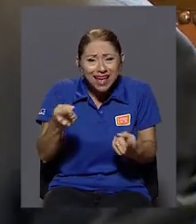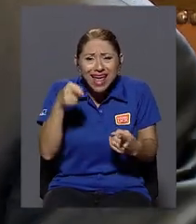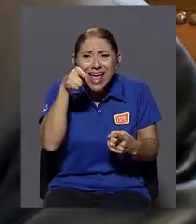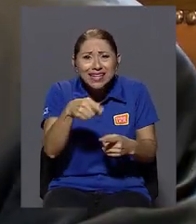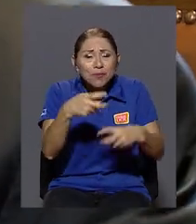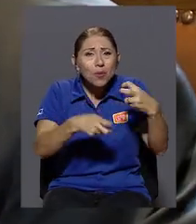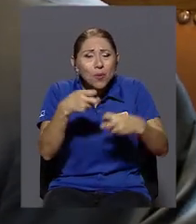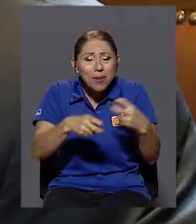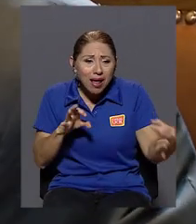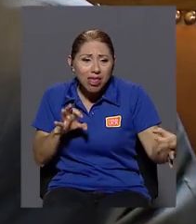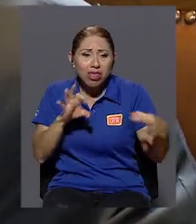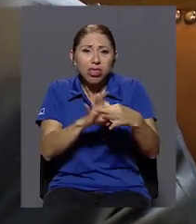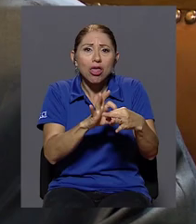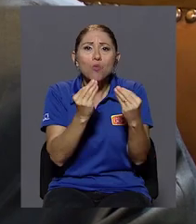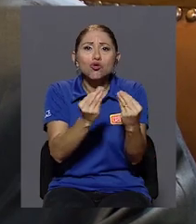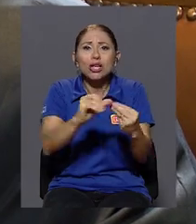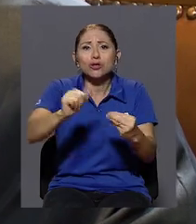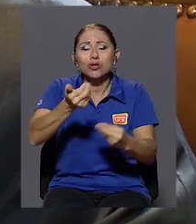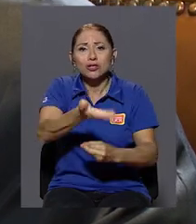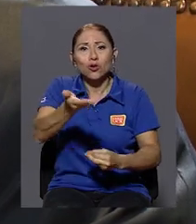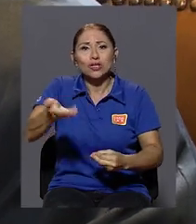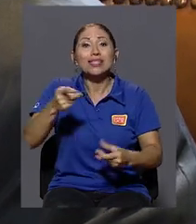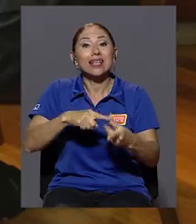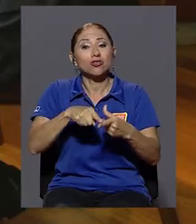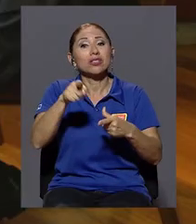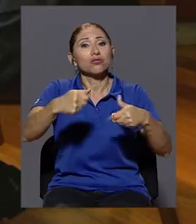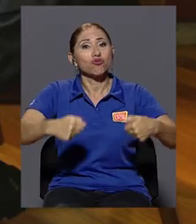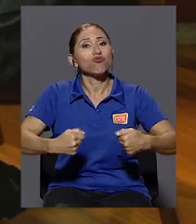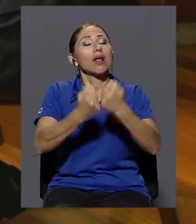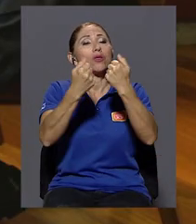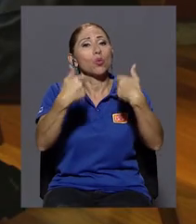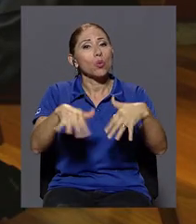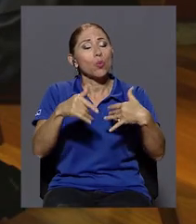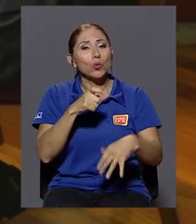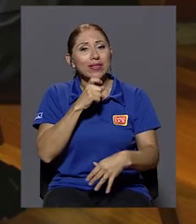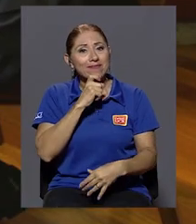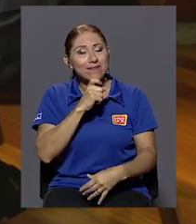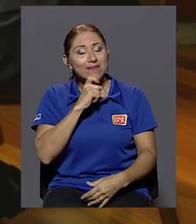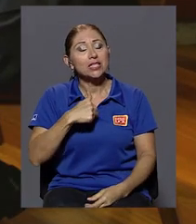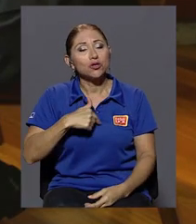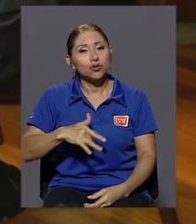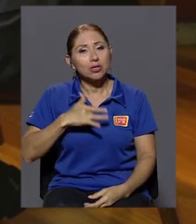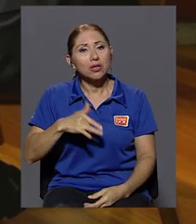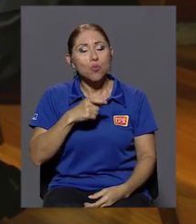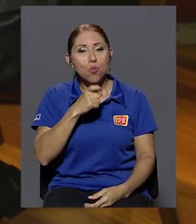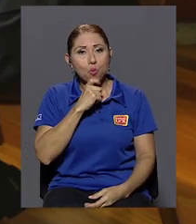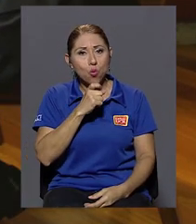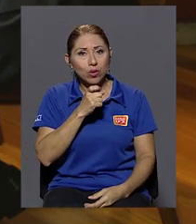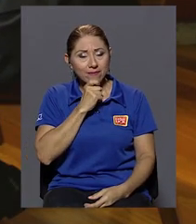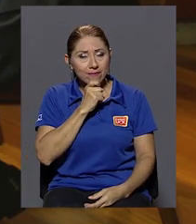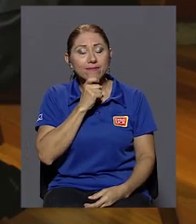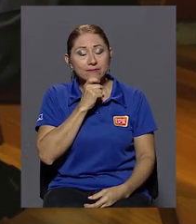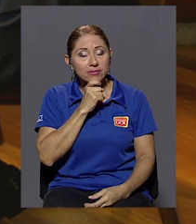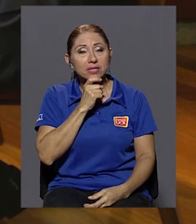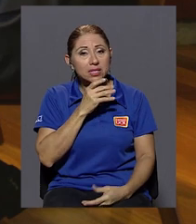de muchas otras cosas. Entonces, ahí hay un reto fundamental, muy difícil. Yo siento